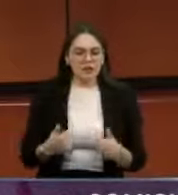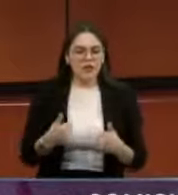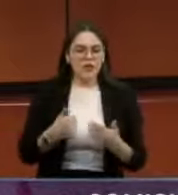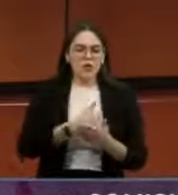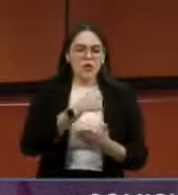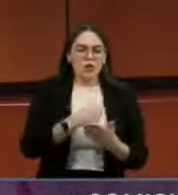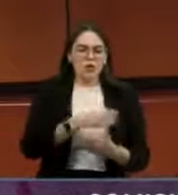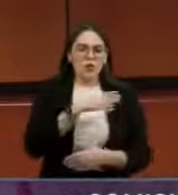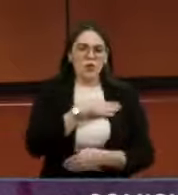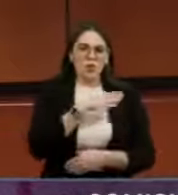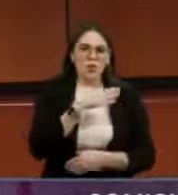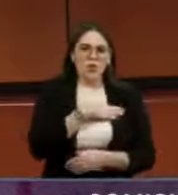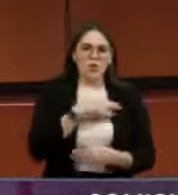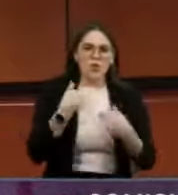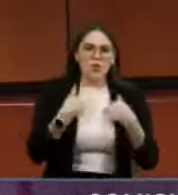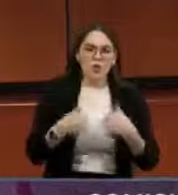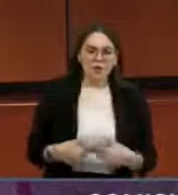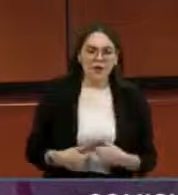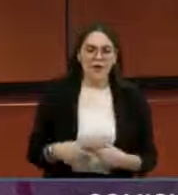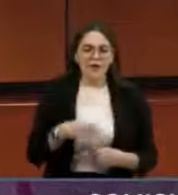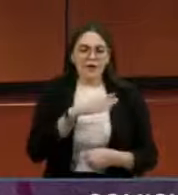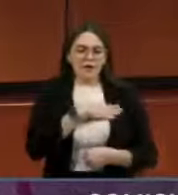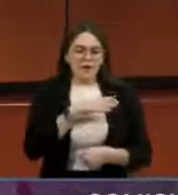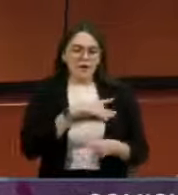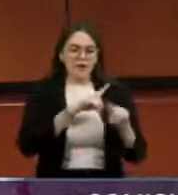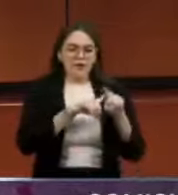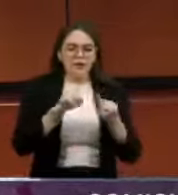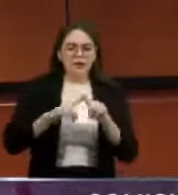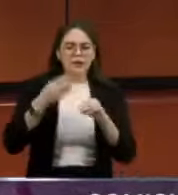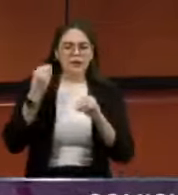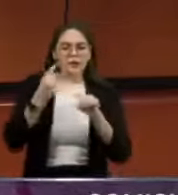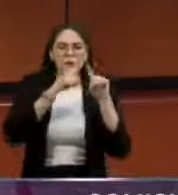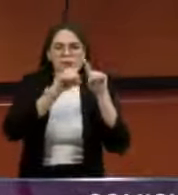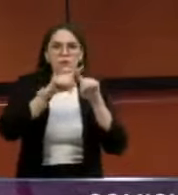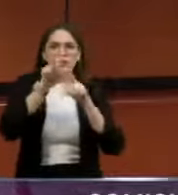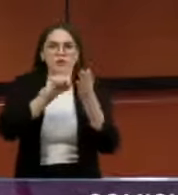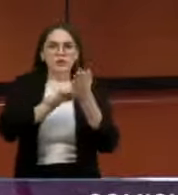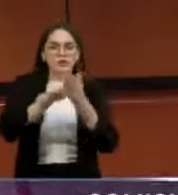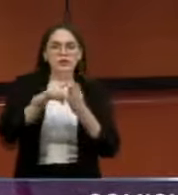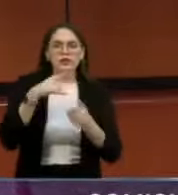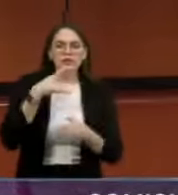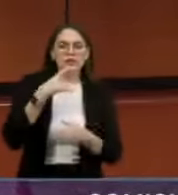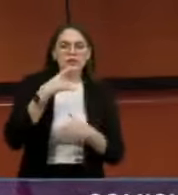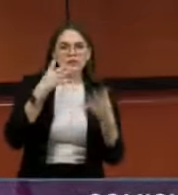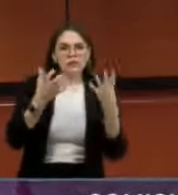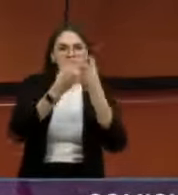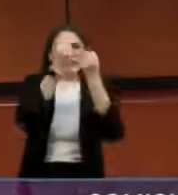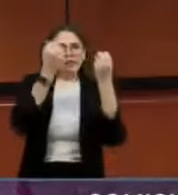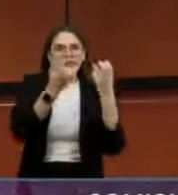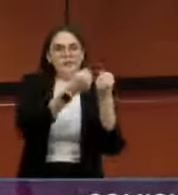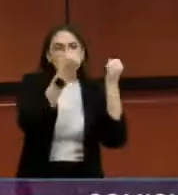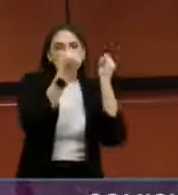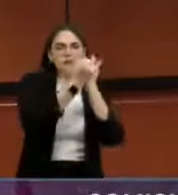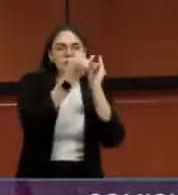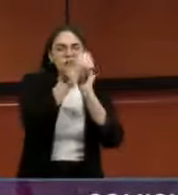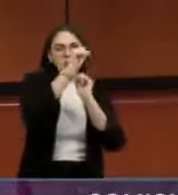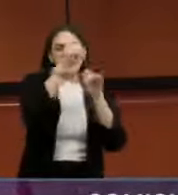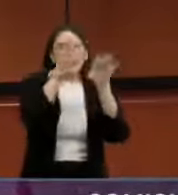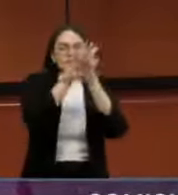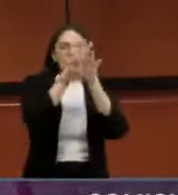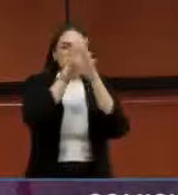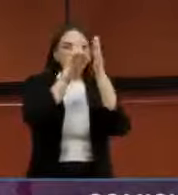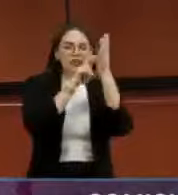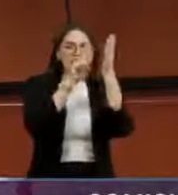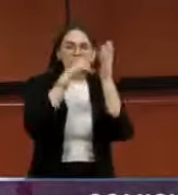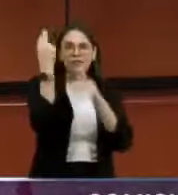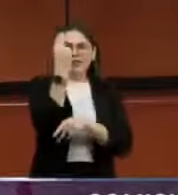más sensible, rescatando muchos derechos, logrando otros, así como hacer las reformas necesarias